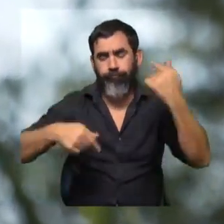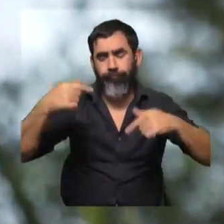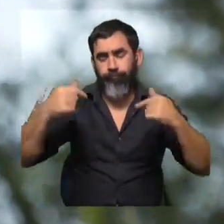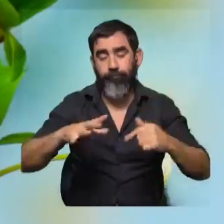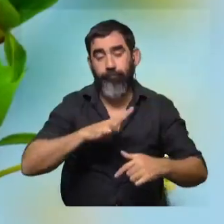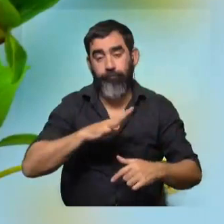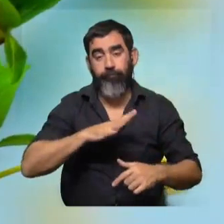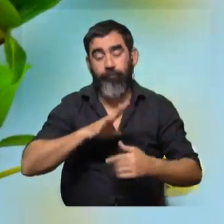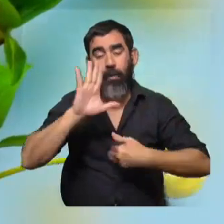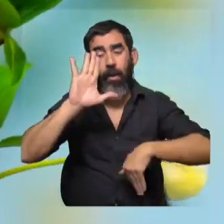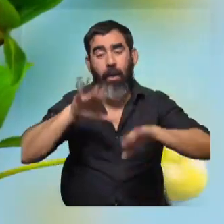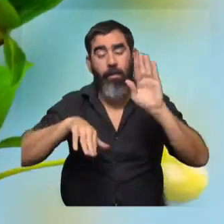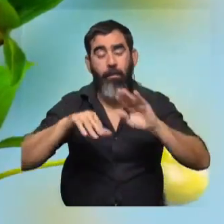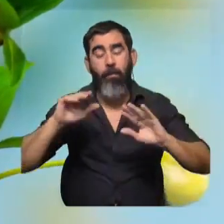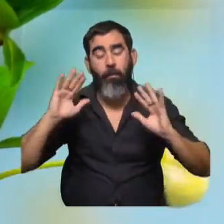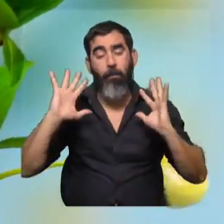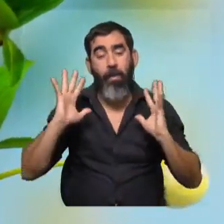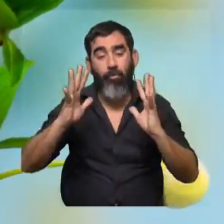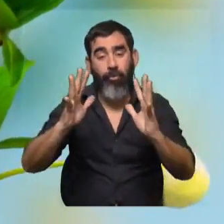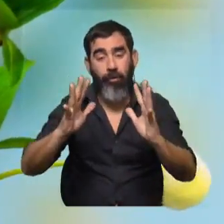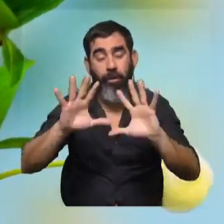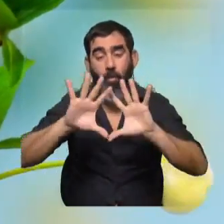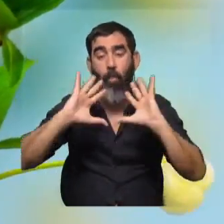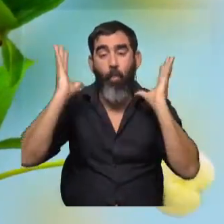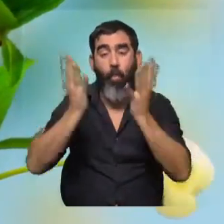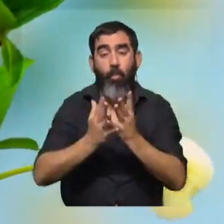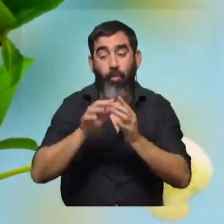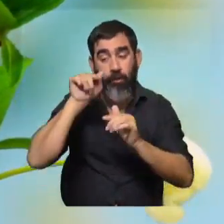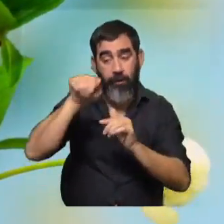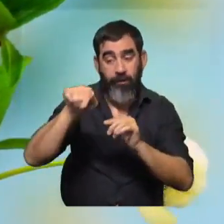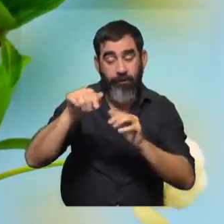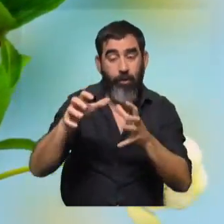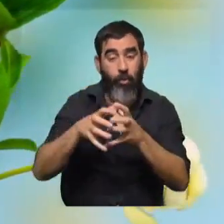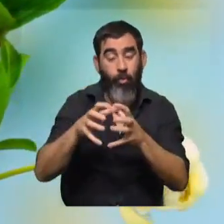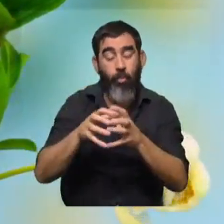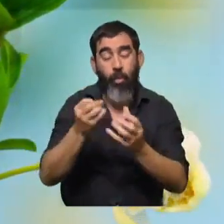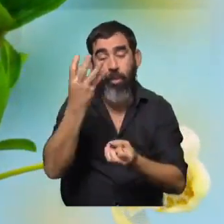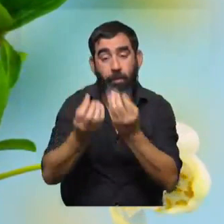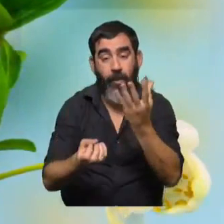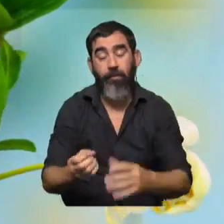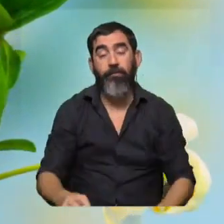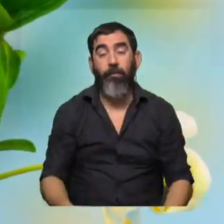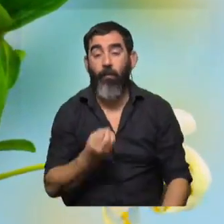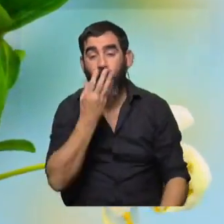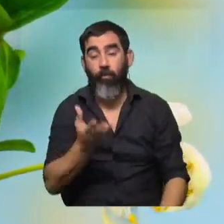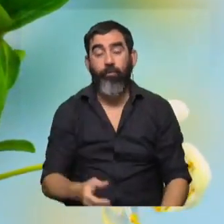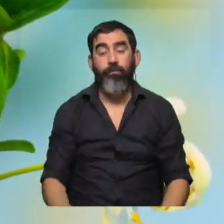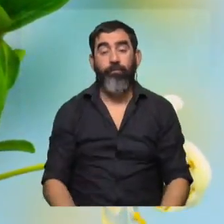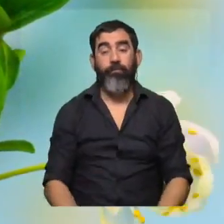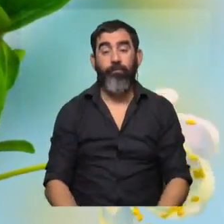Es la mayoría de la vegetación del planeta está compuesta por esas plantas con flor.